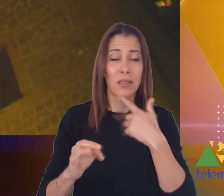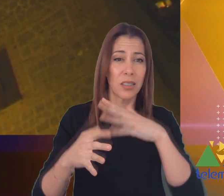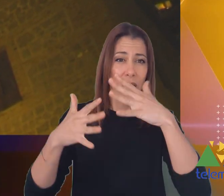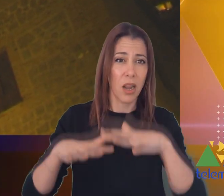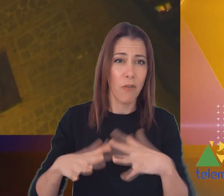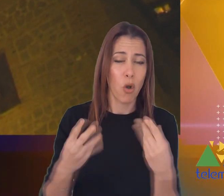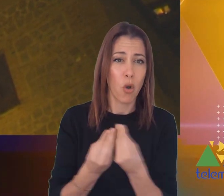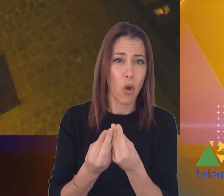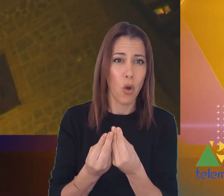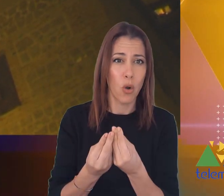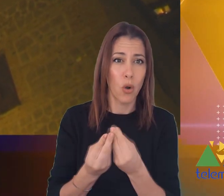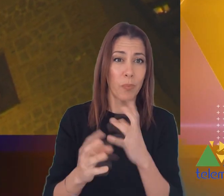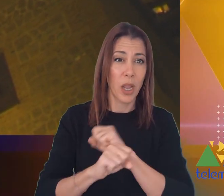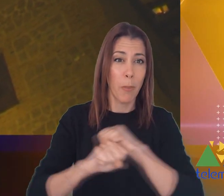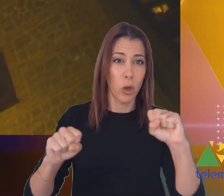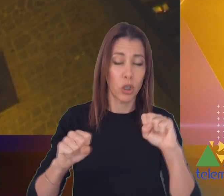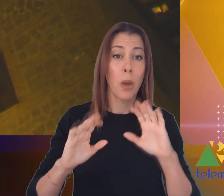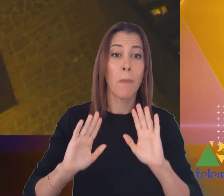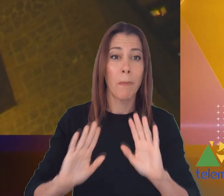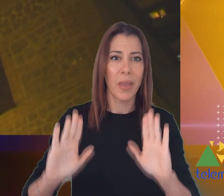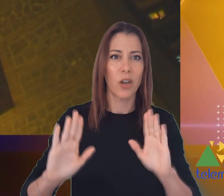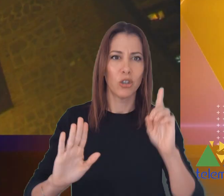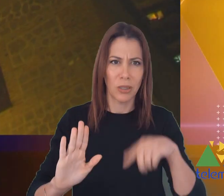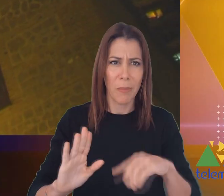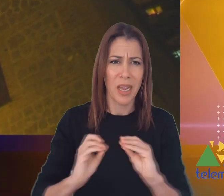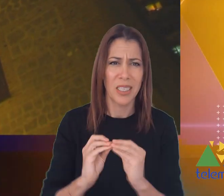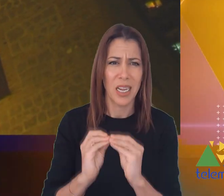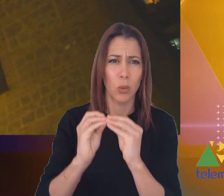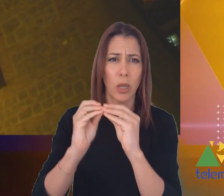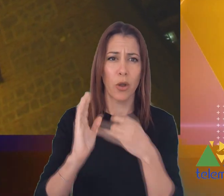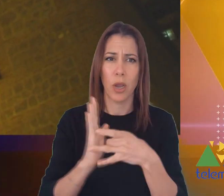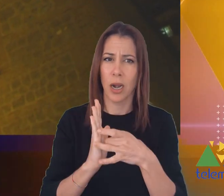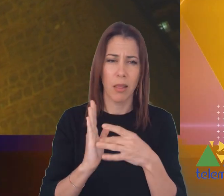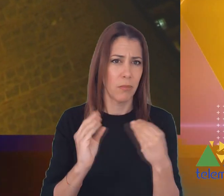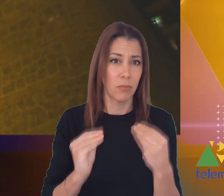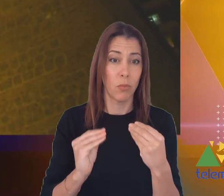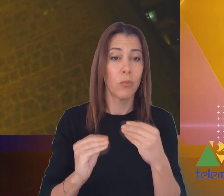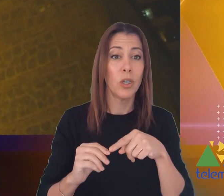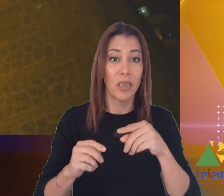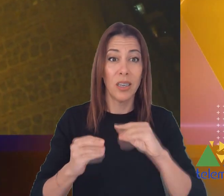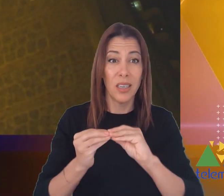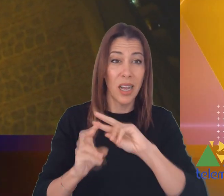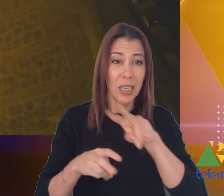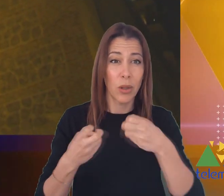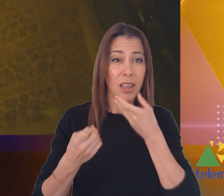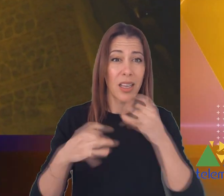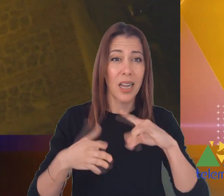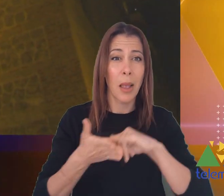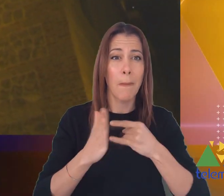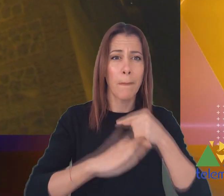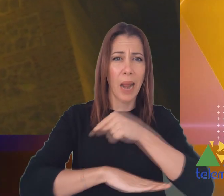con la explosión del polvorín, pero también se restauró con una calidad tremenda. Estas restauraciones lo hizo el arquitecto Prieto